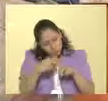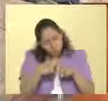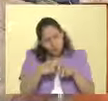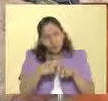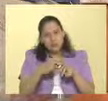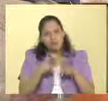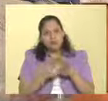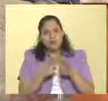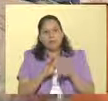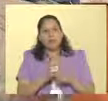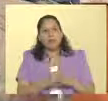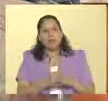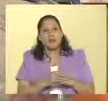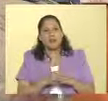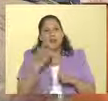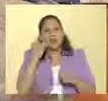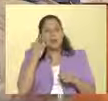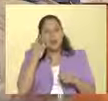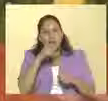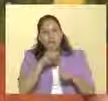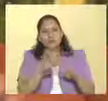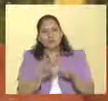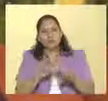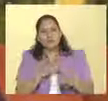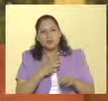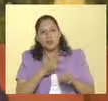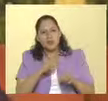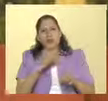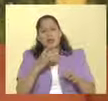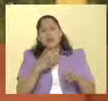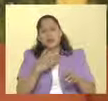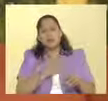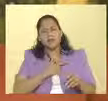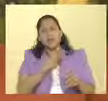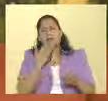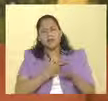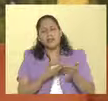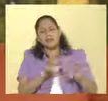de imprimar. Es en la cual el gato está haciendo, me caes bien, te quiero.